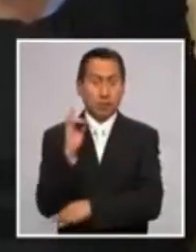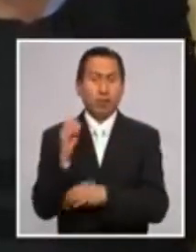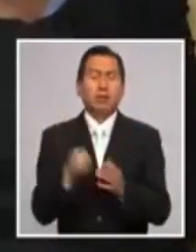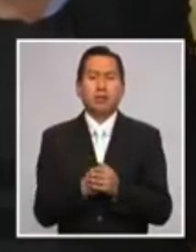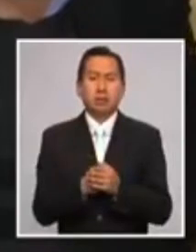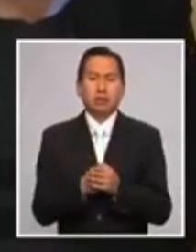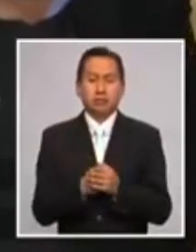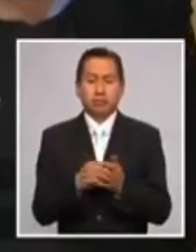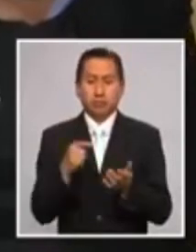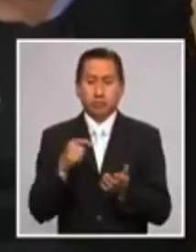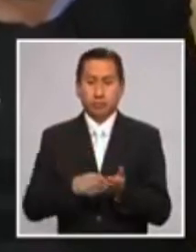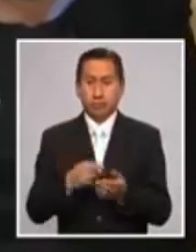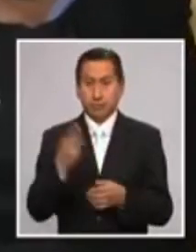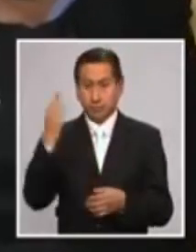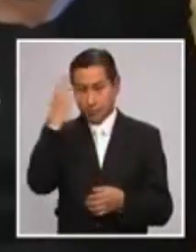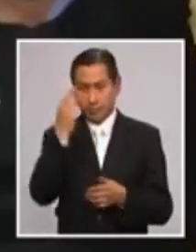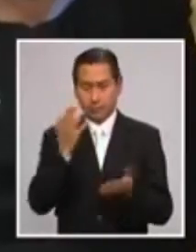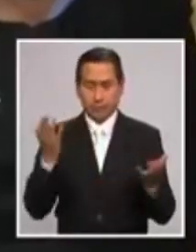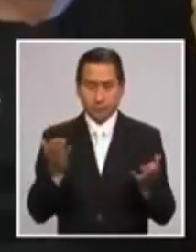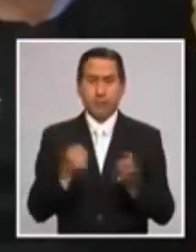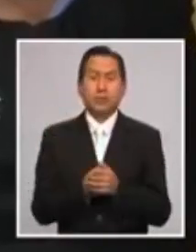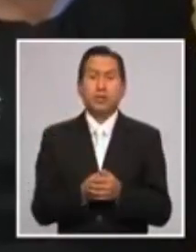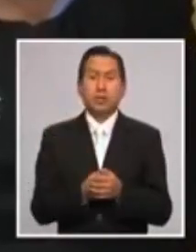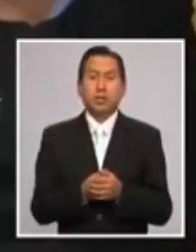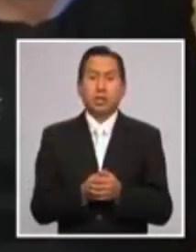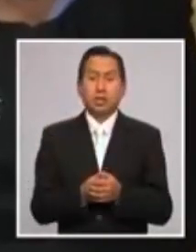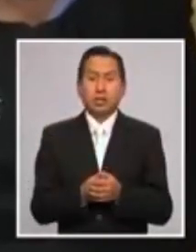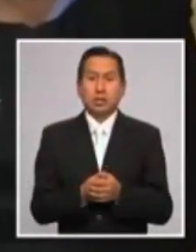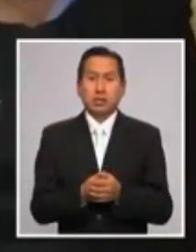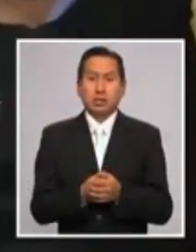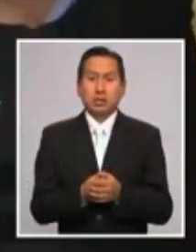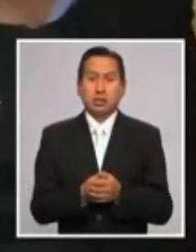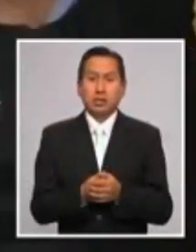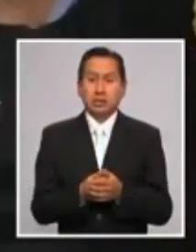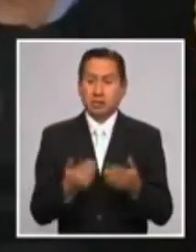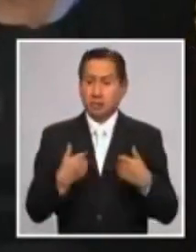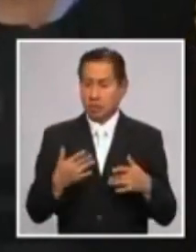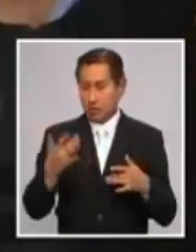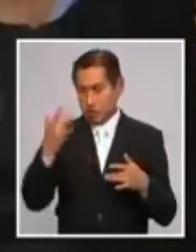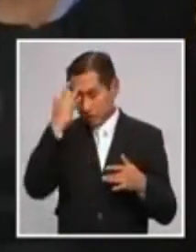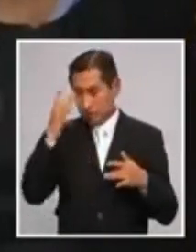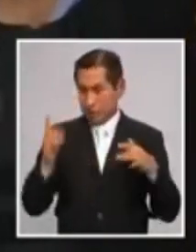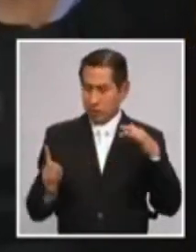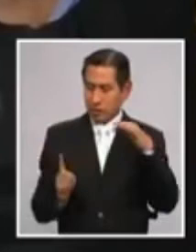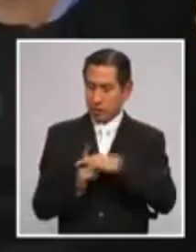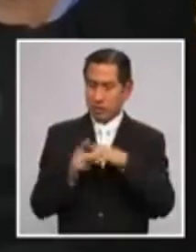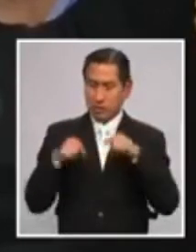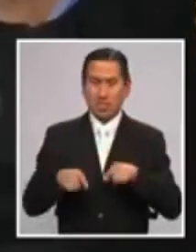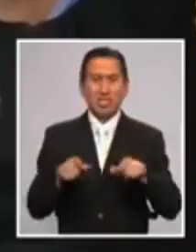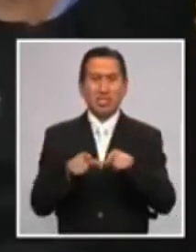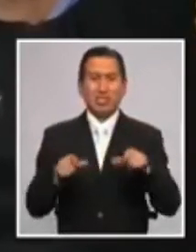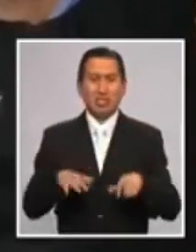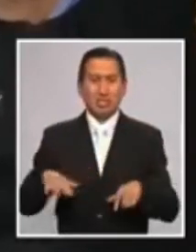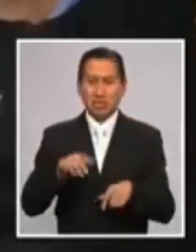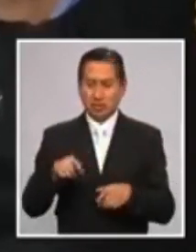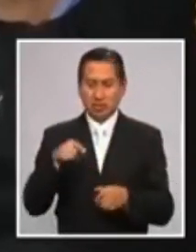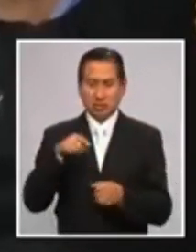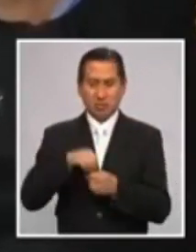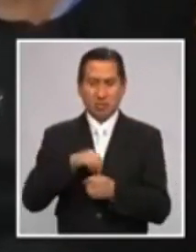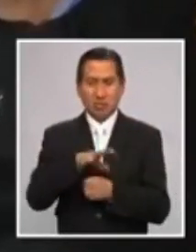motivo, justamente hemos tenido una enfermo de acá en Patacamaya, de este